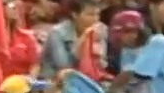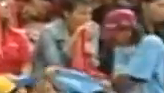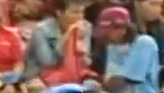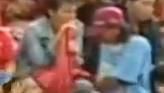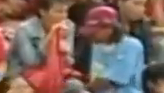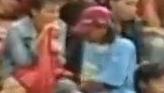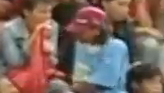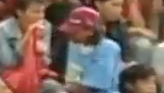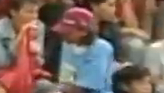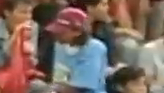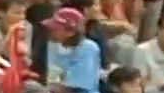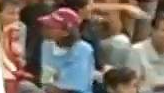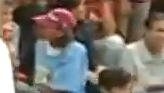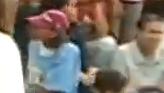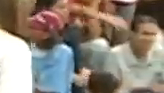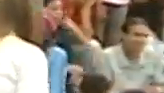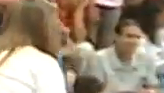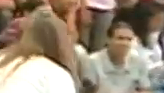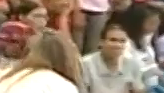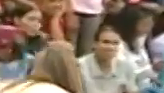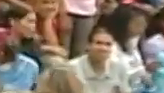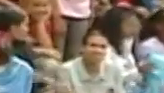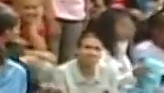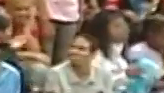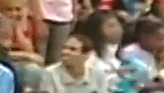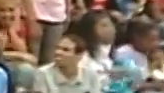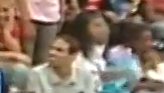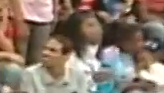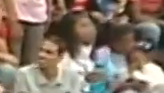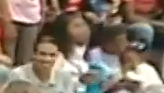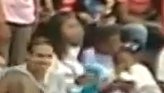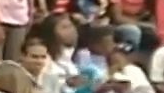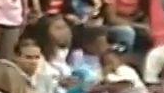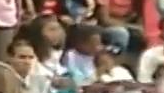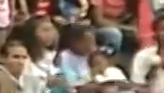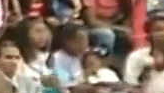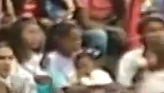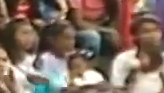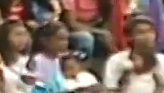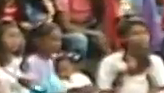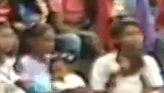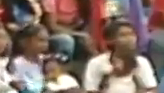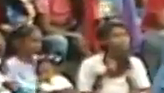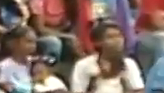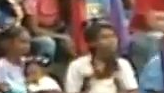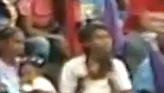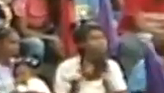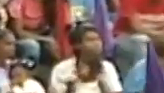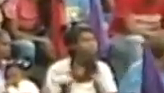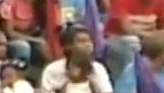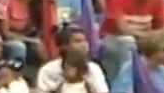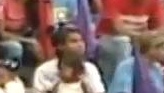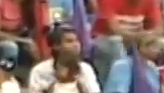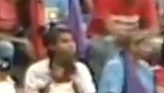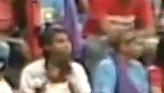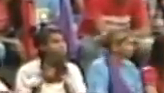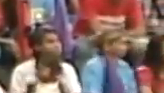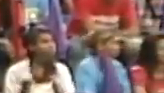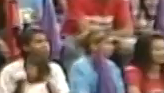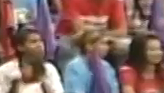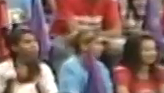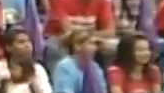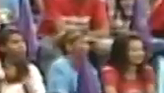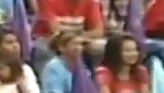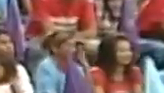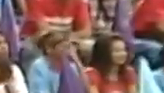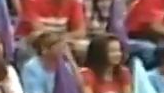días pasados, el diputado Henry Amos Ayub hacía mención a esta situación y decía que él es uno de esos contrincantes que